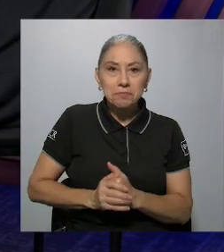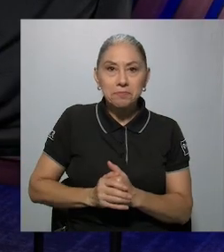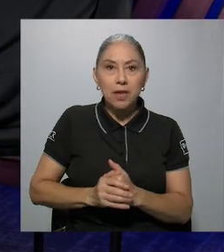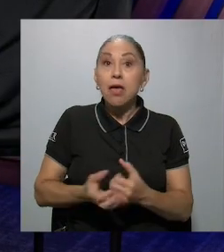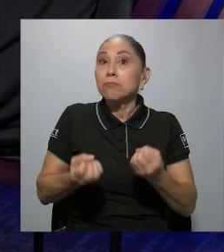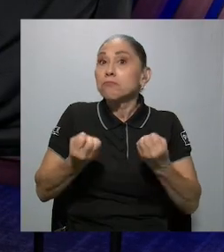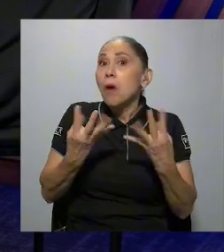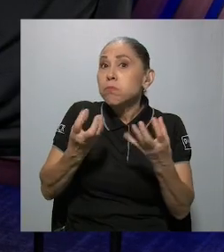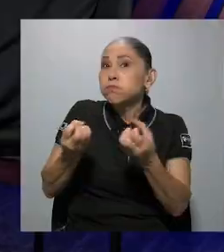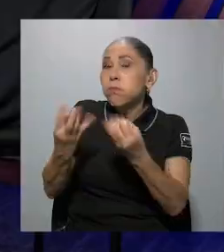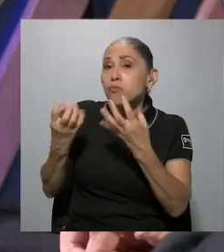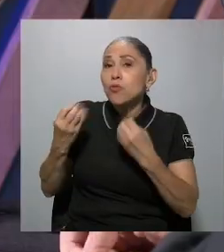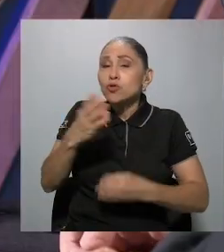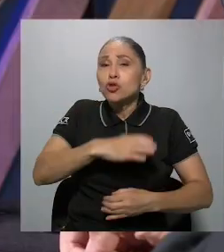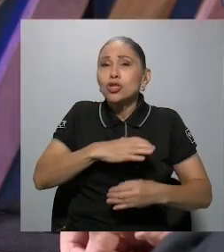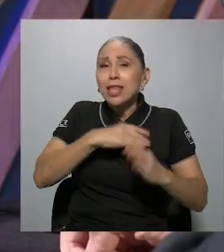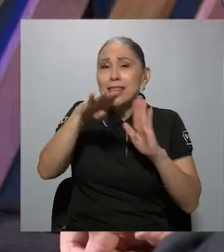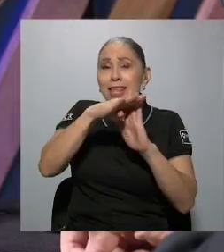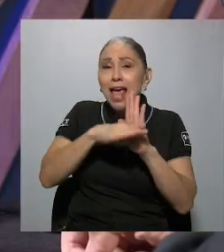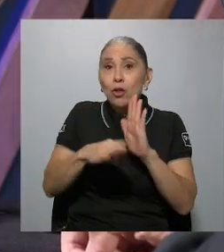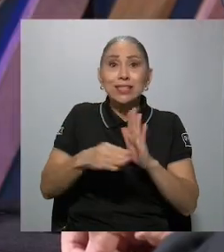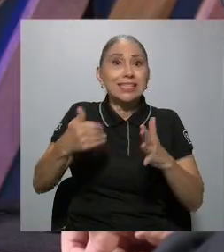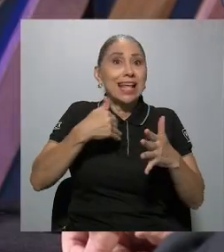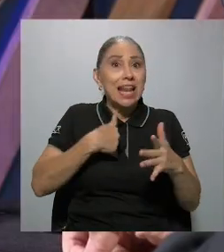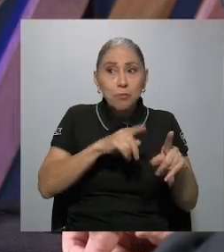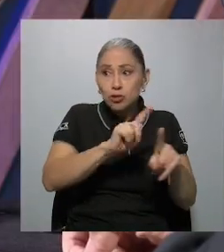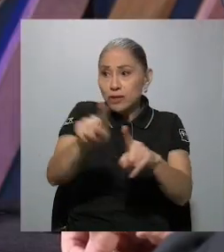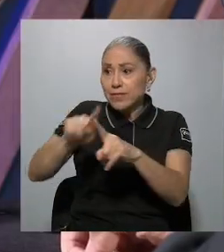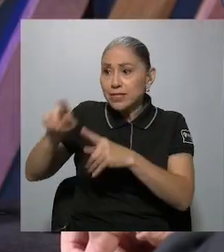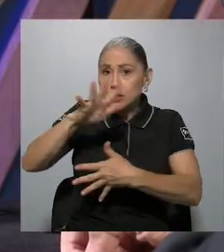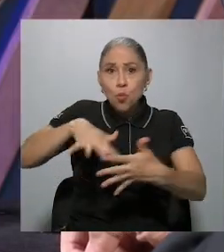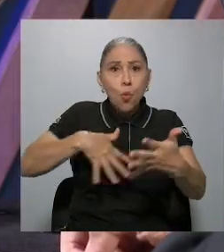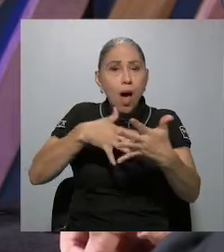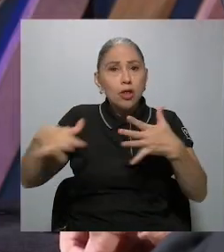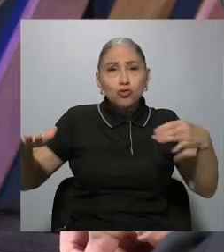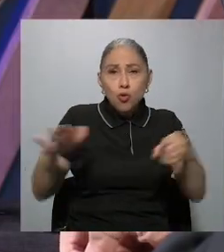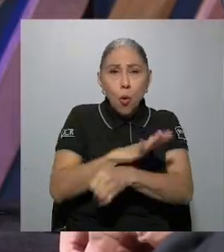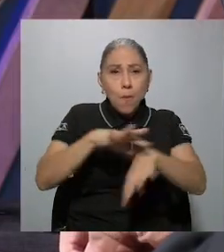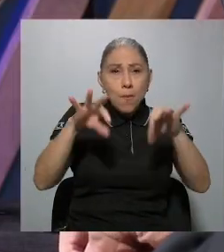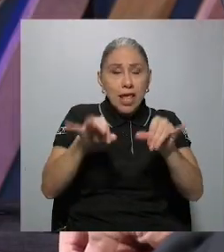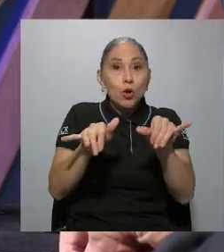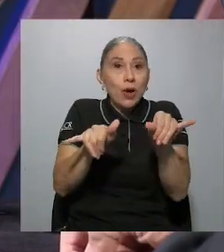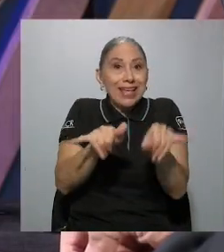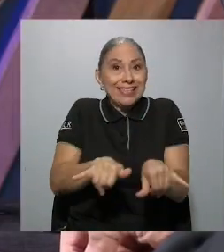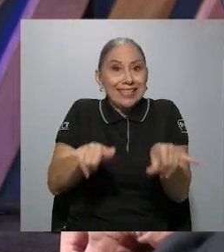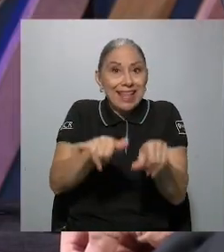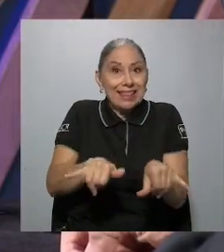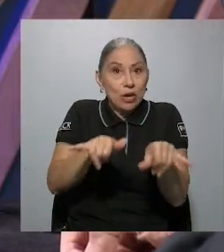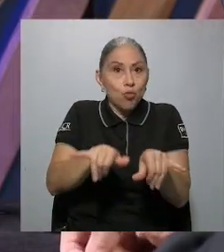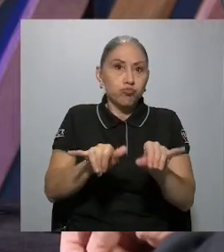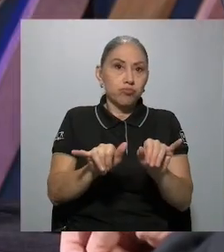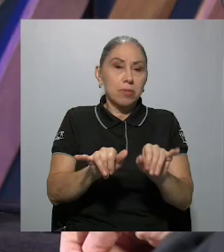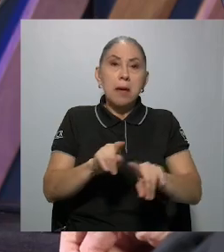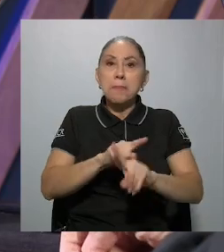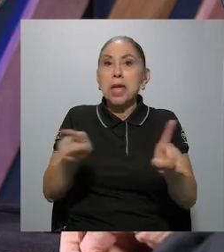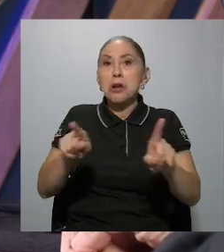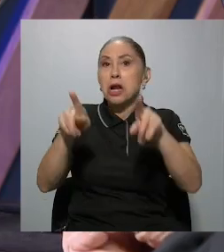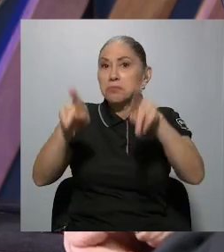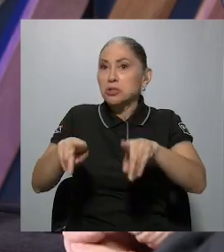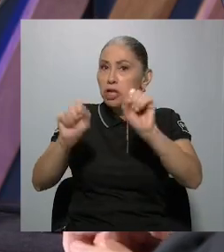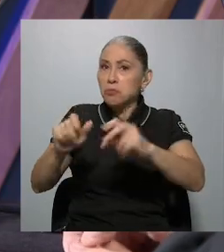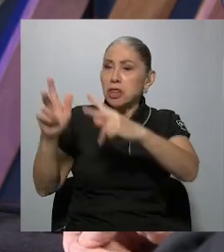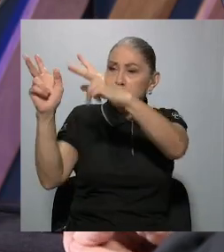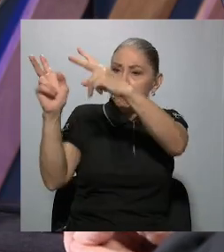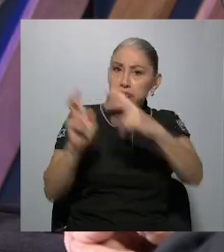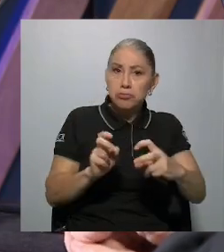Tenemos muchos indicadores, tenemos un kit de cuadros muy completo que es estático, pero que las personas lo pueden bajar y pueden